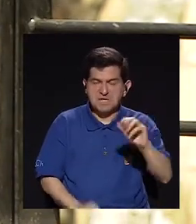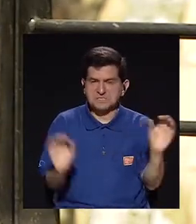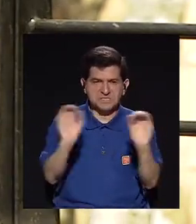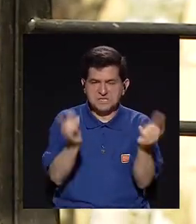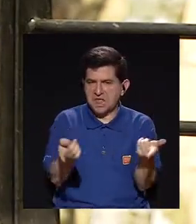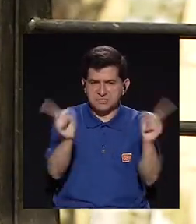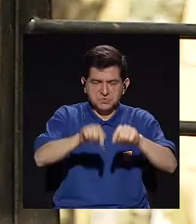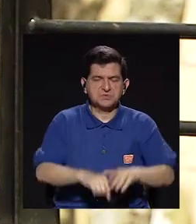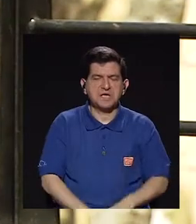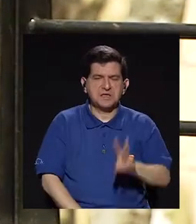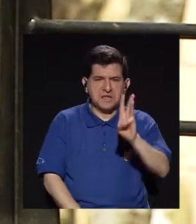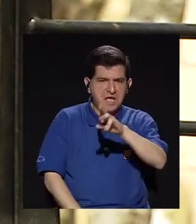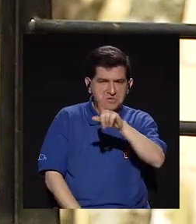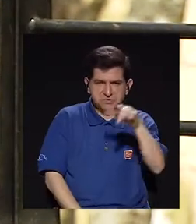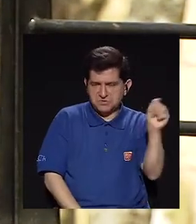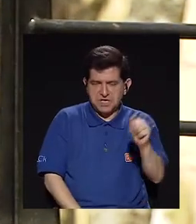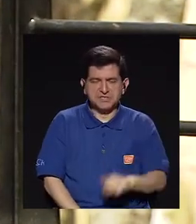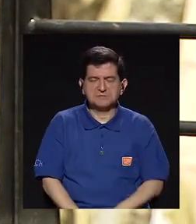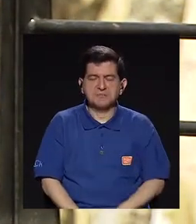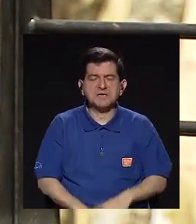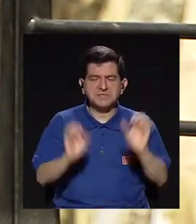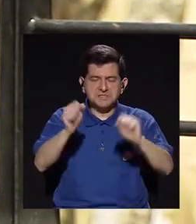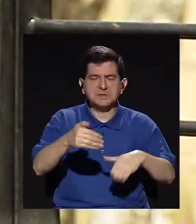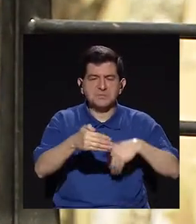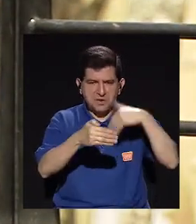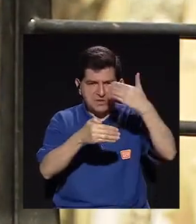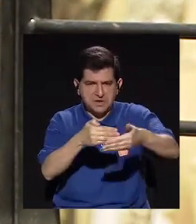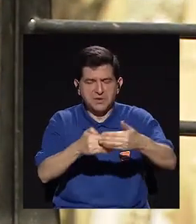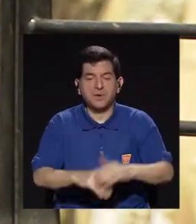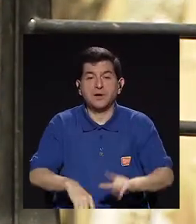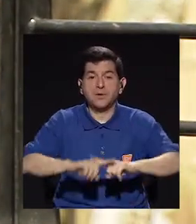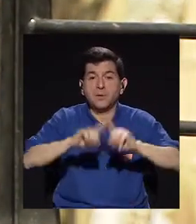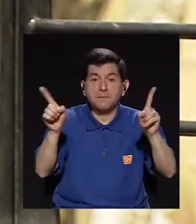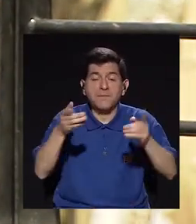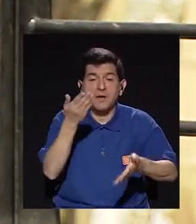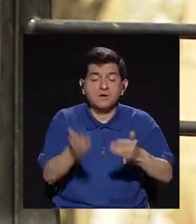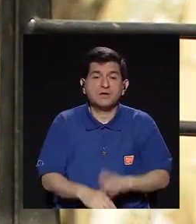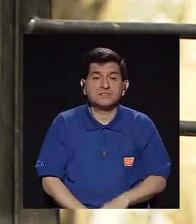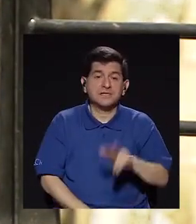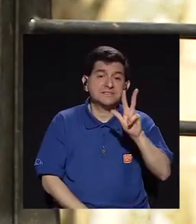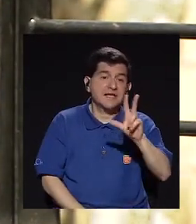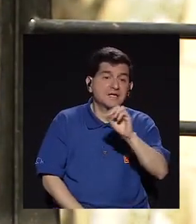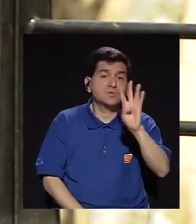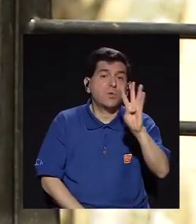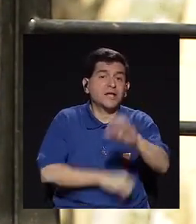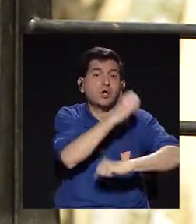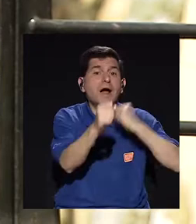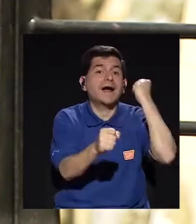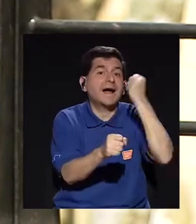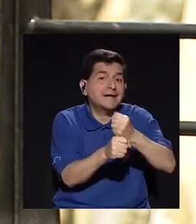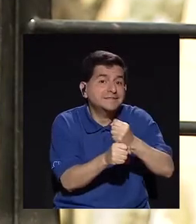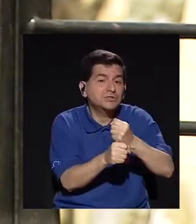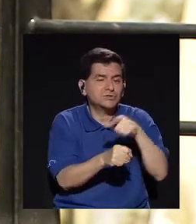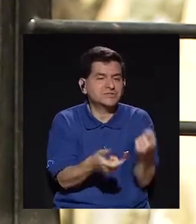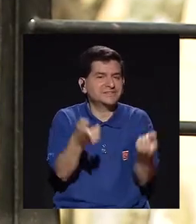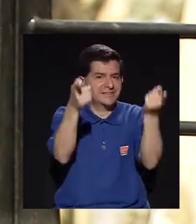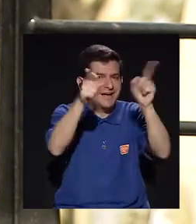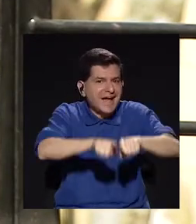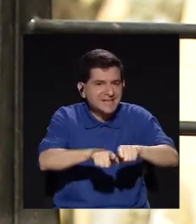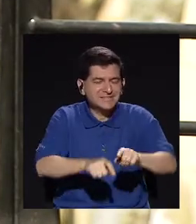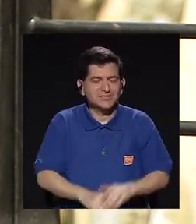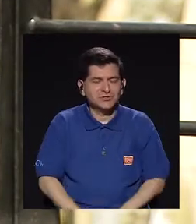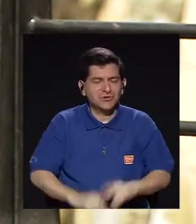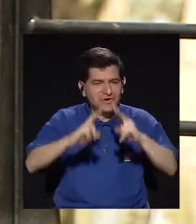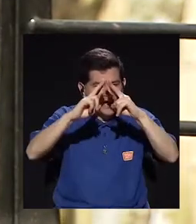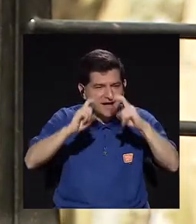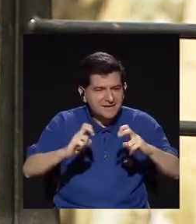nada. Se puede vacunar a los seis meses la vacuna que le tocaba a los cuatro meses, pero puede ser que hayan pasado tres o cuatro años. En esos